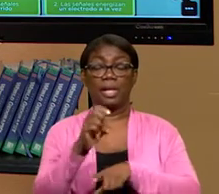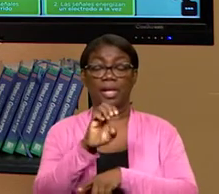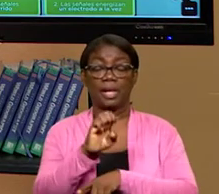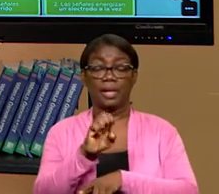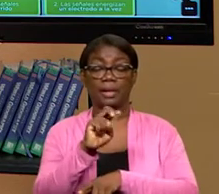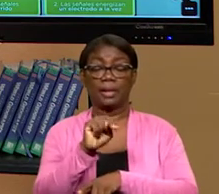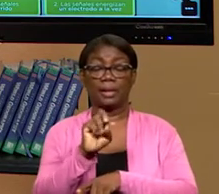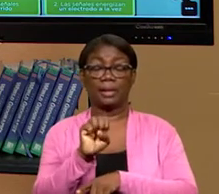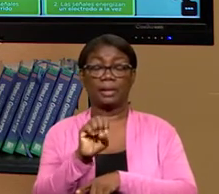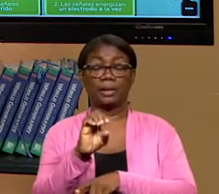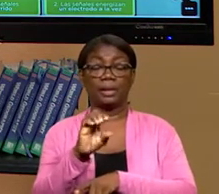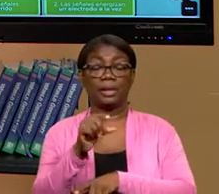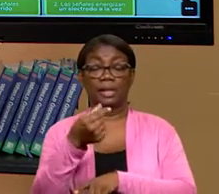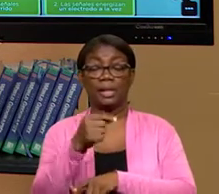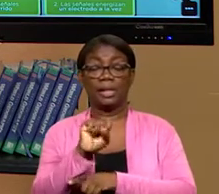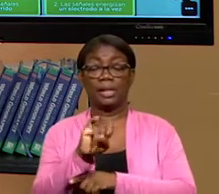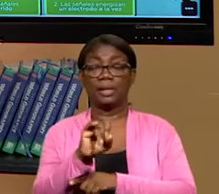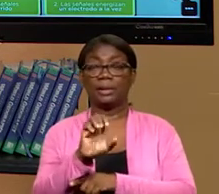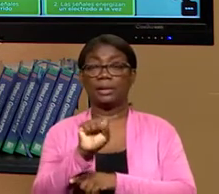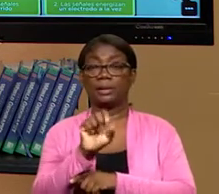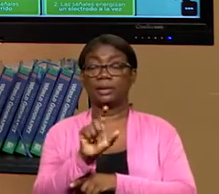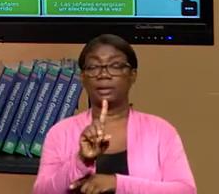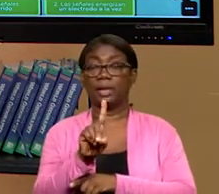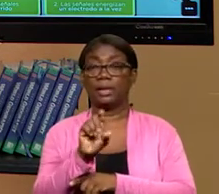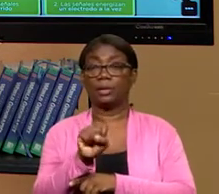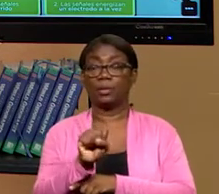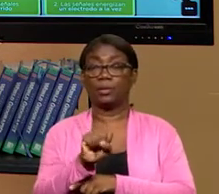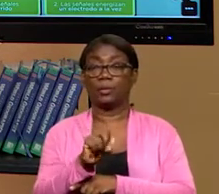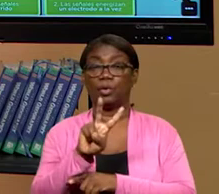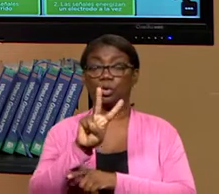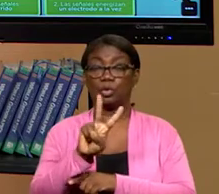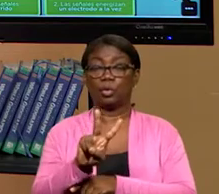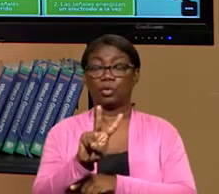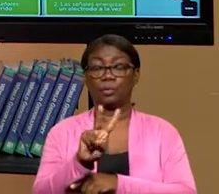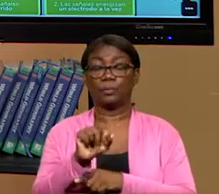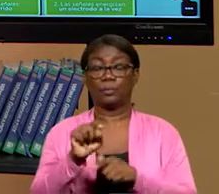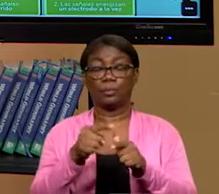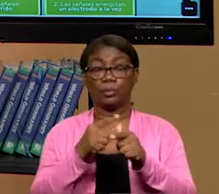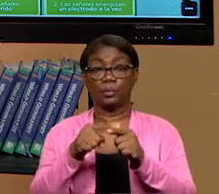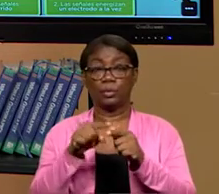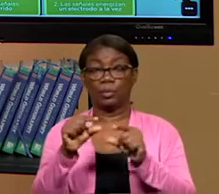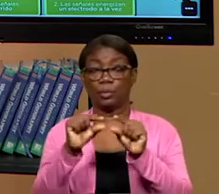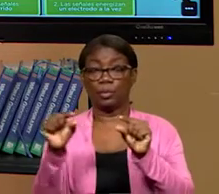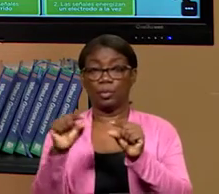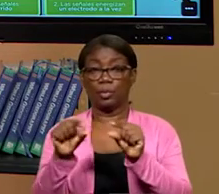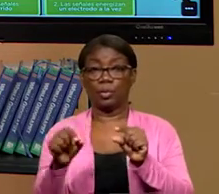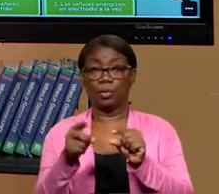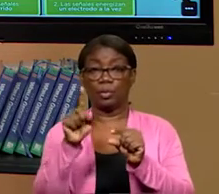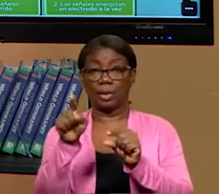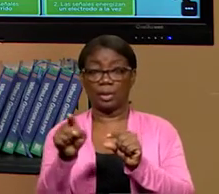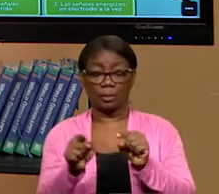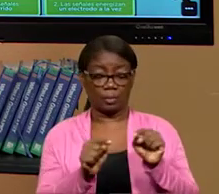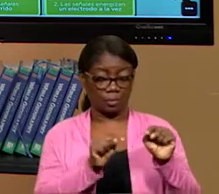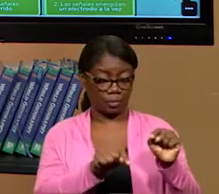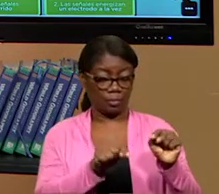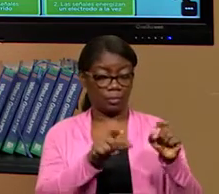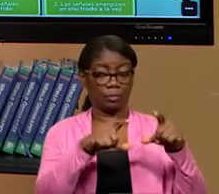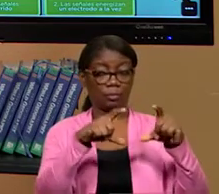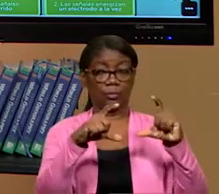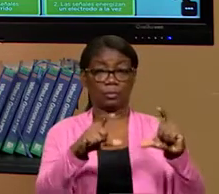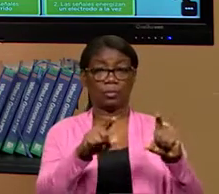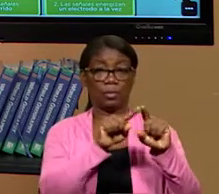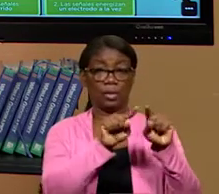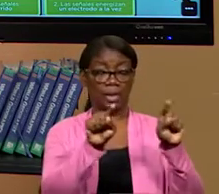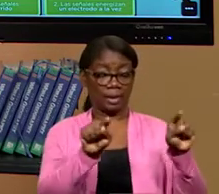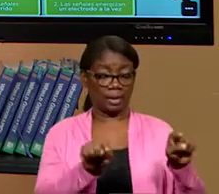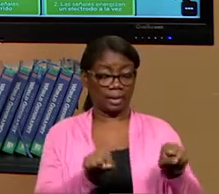los dos conjuntos de electrodos en la pantalla. Aquí ustedes observan que la